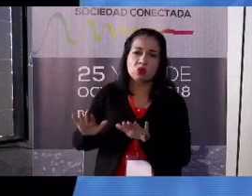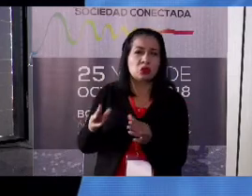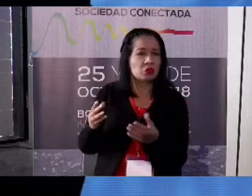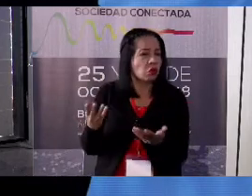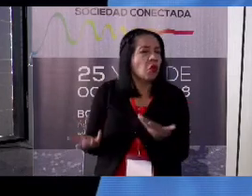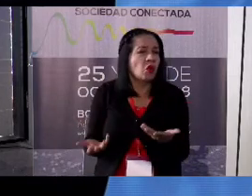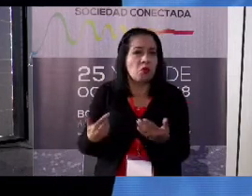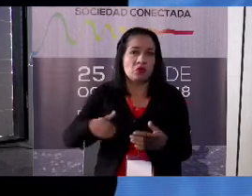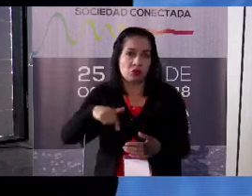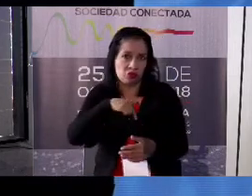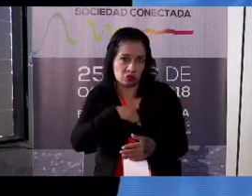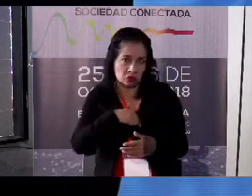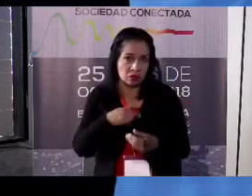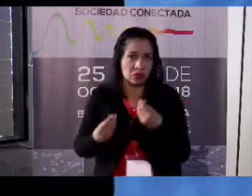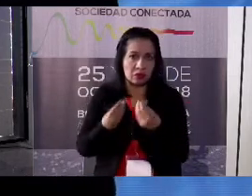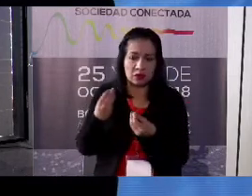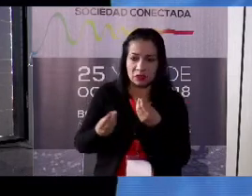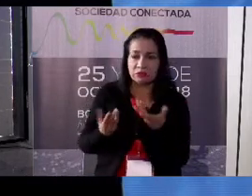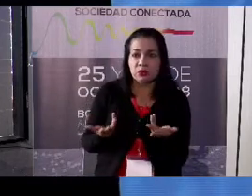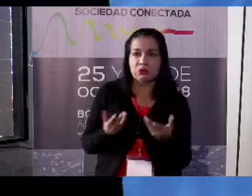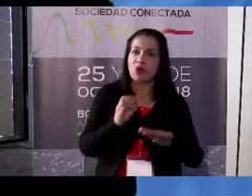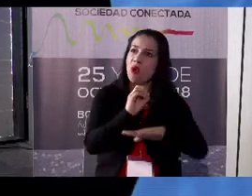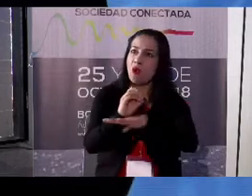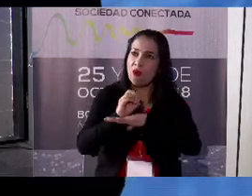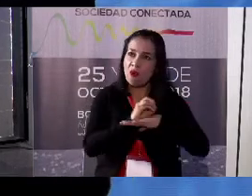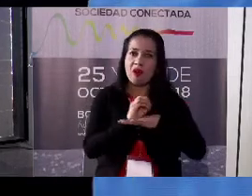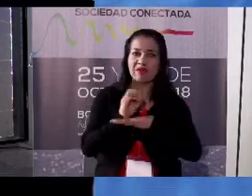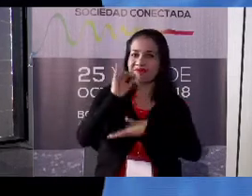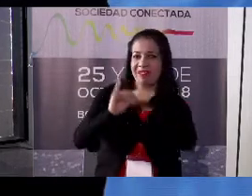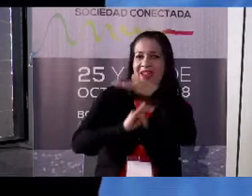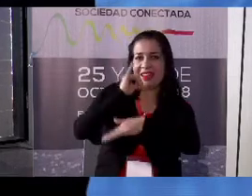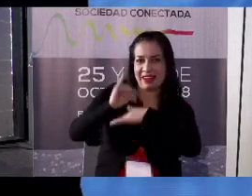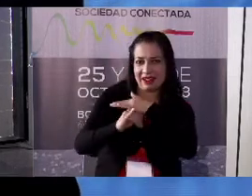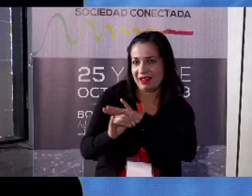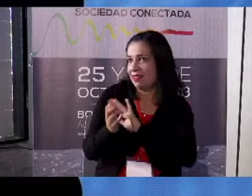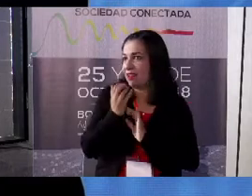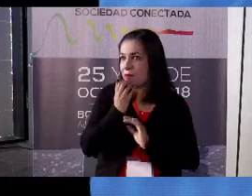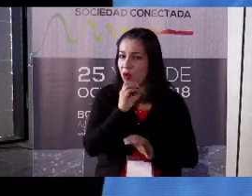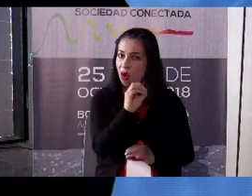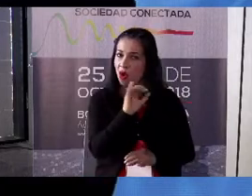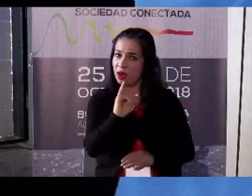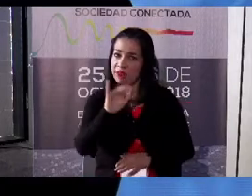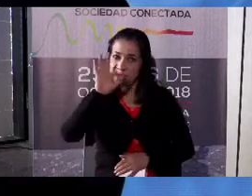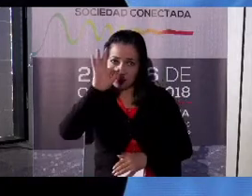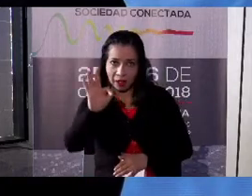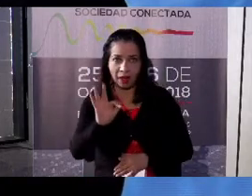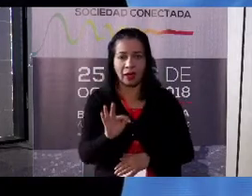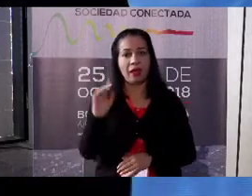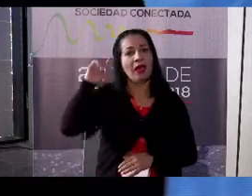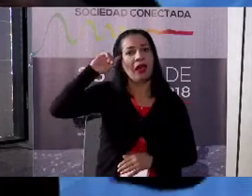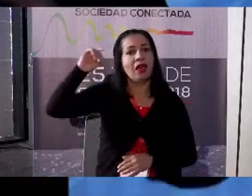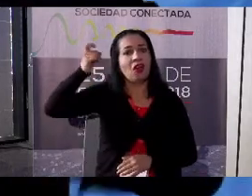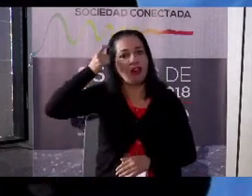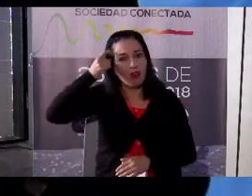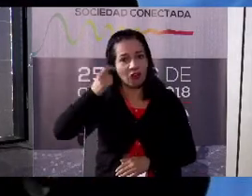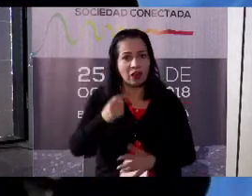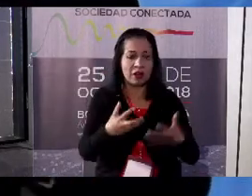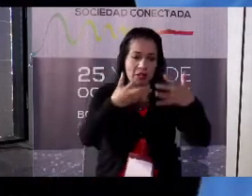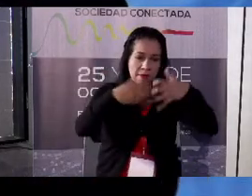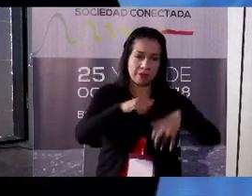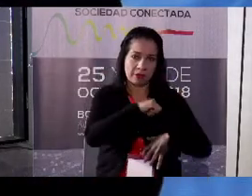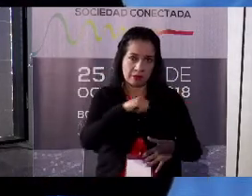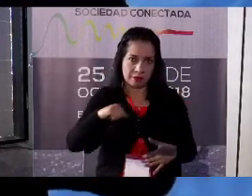que nosotros a través de organizaciones internacionales como la uit los gobiernos sector privado la misma